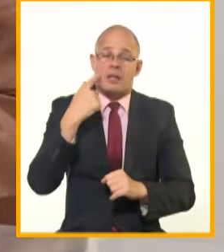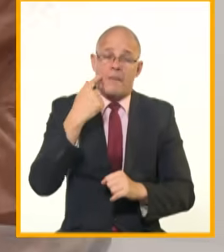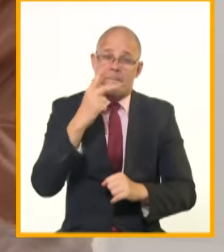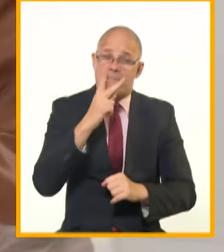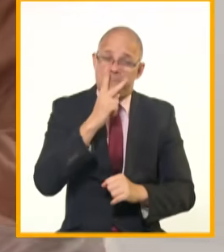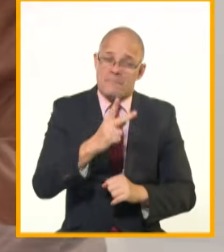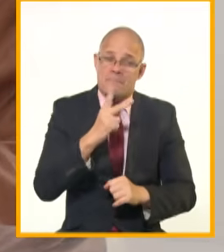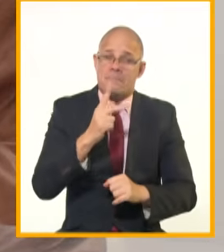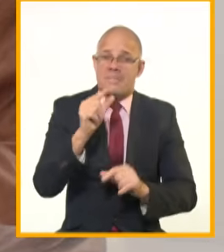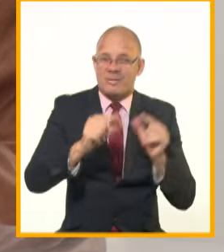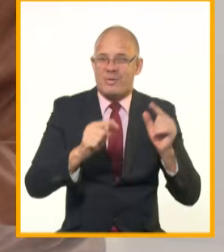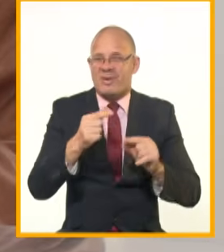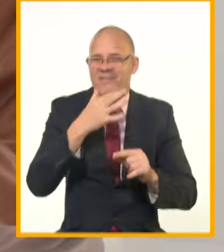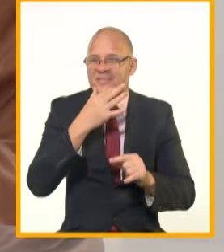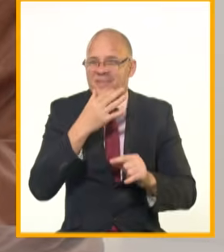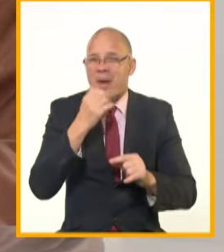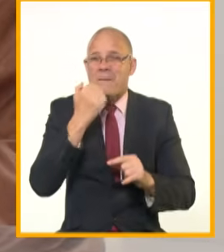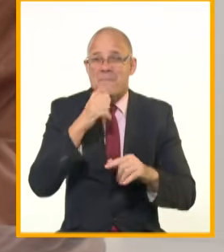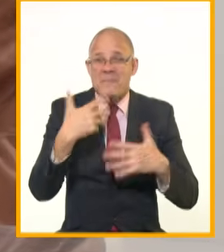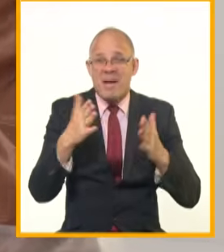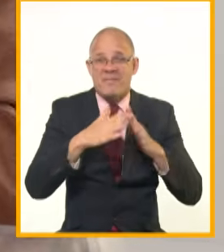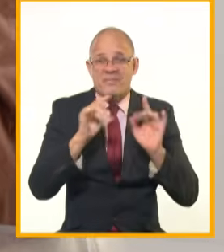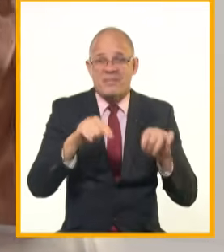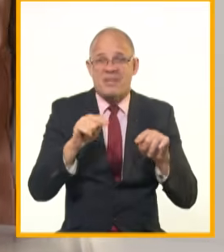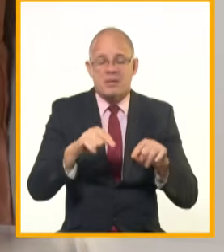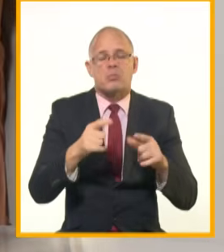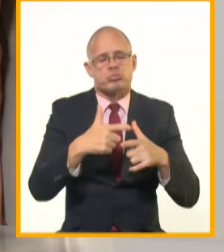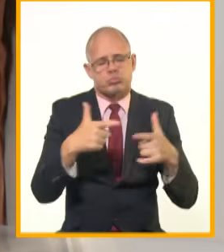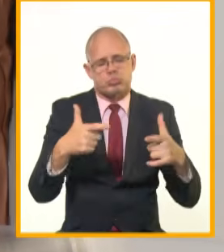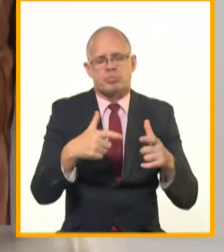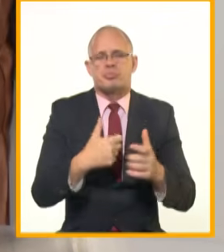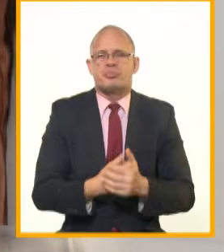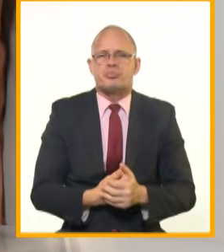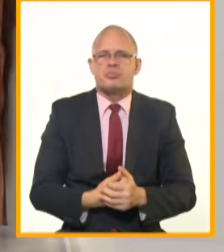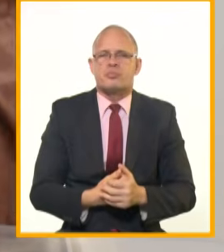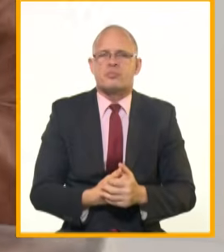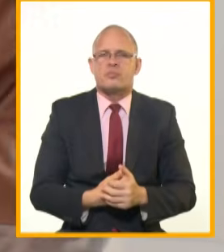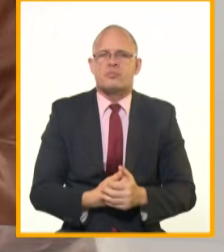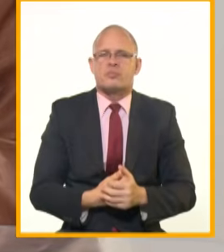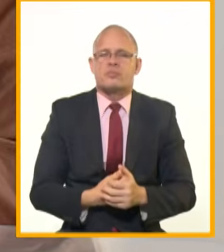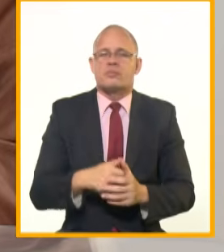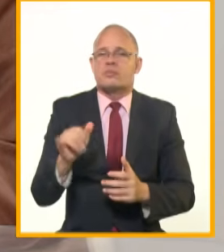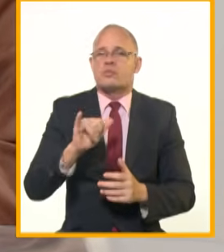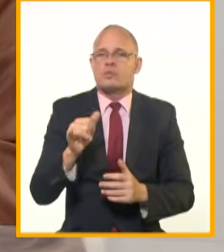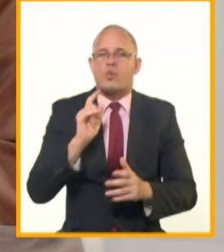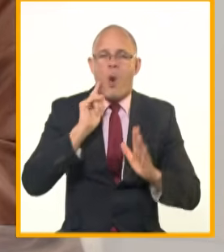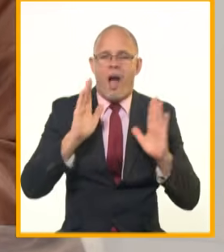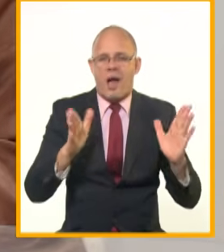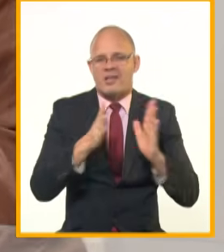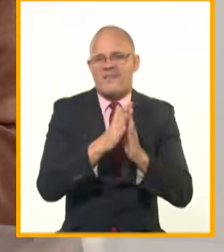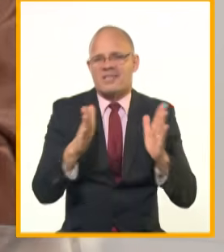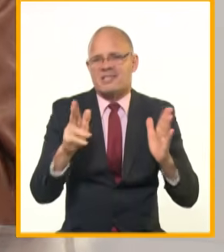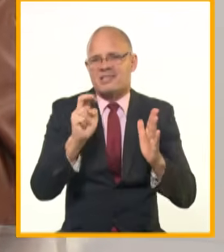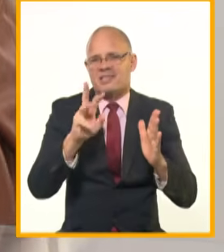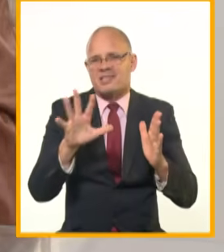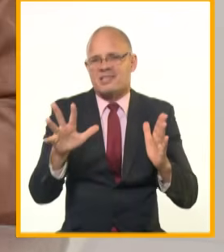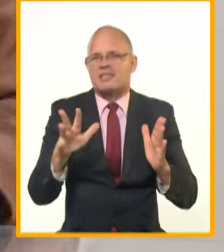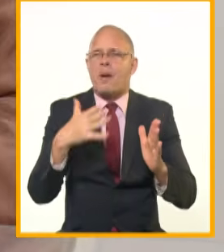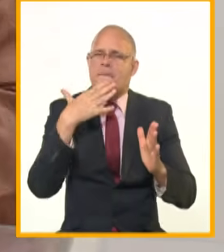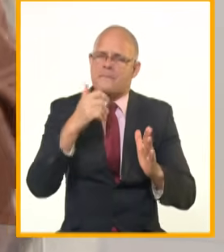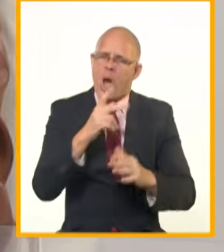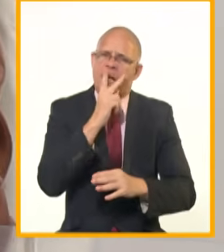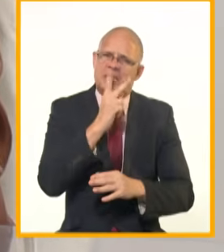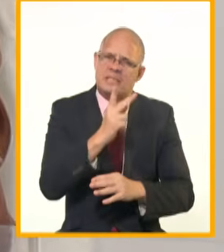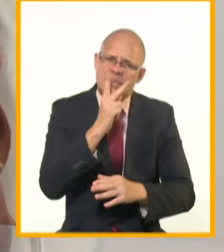sea, el que más ancianos tiene. También durante este año se mejoró ese sistema. Tenemos 2